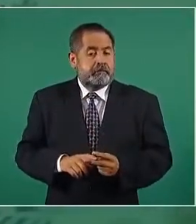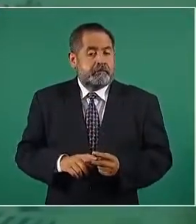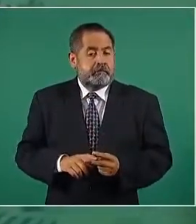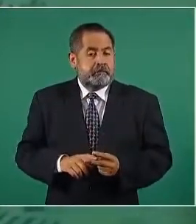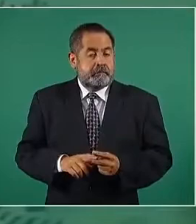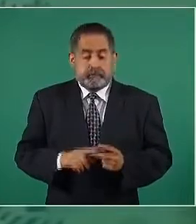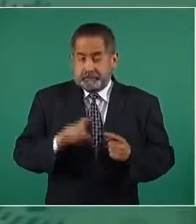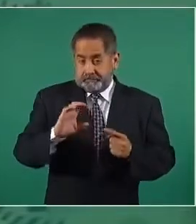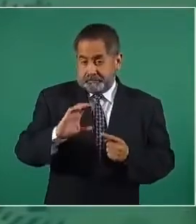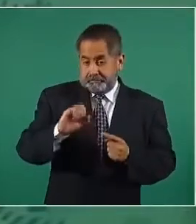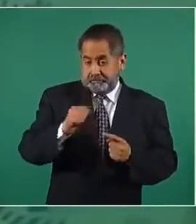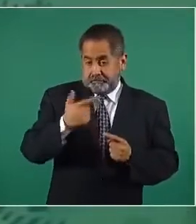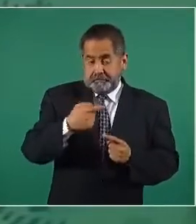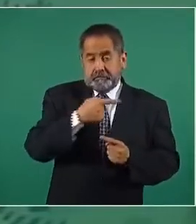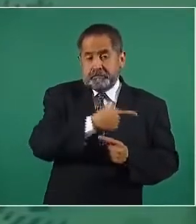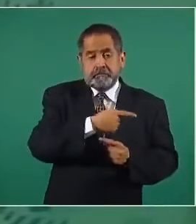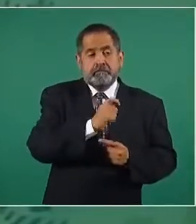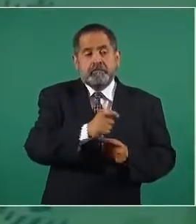terminó de